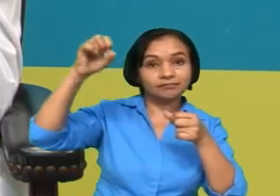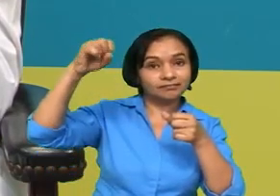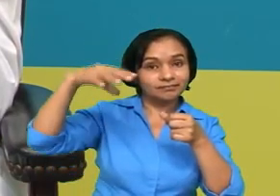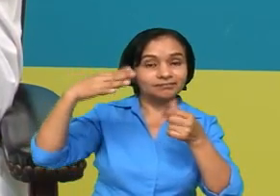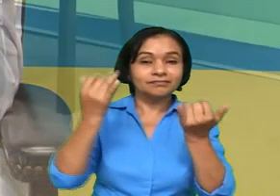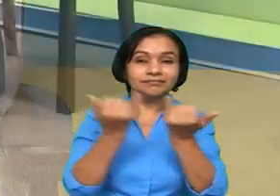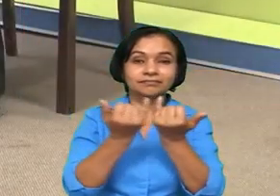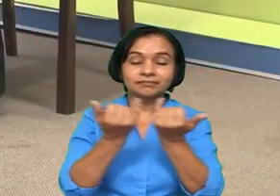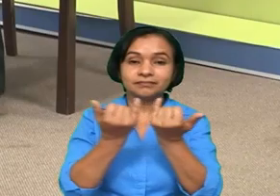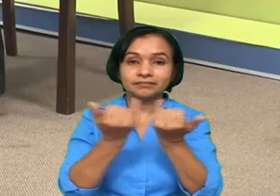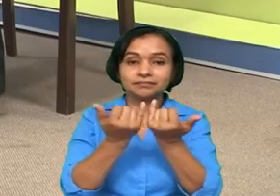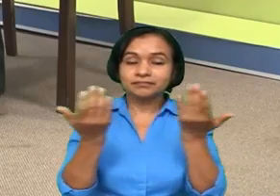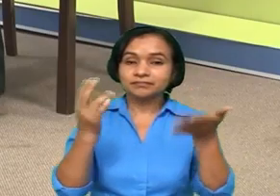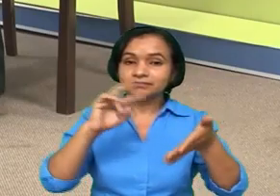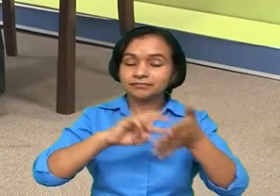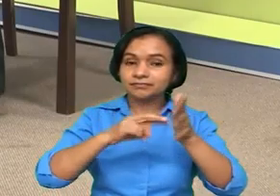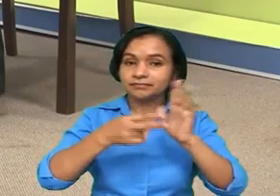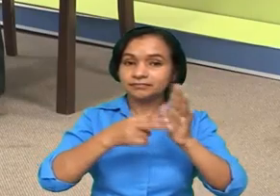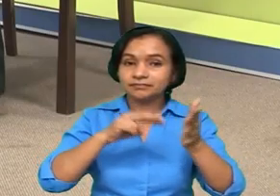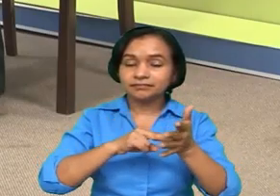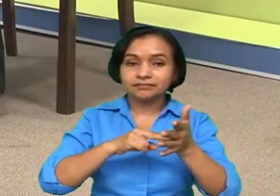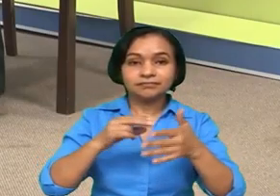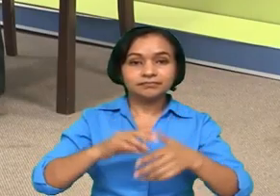miel. Entonces, ¿qué quiere decir esto?